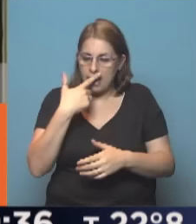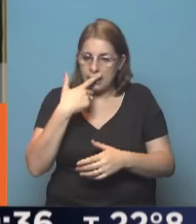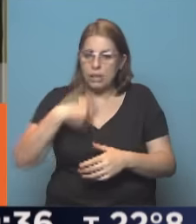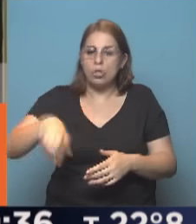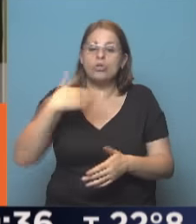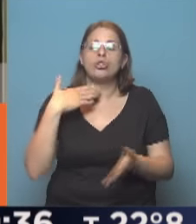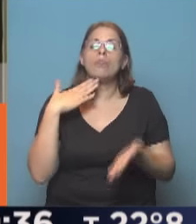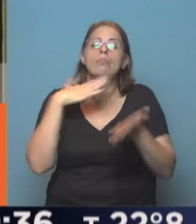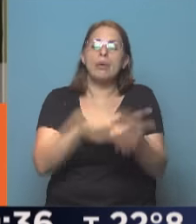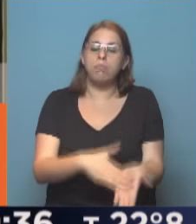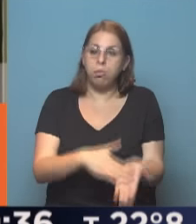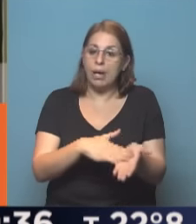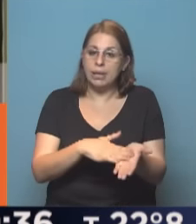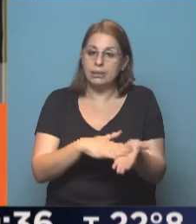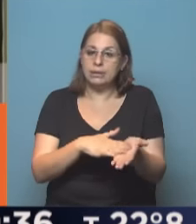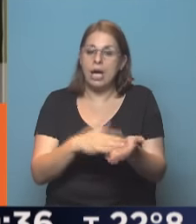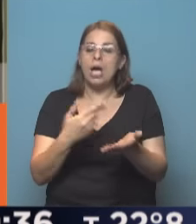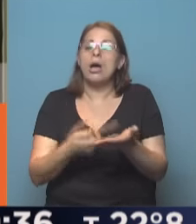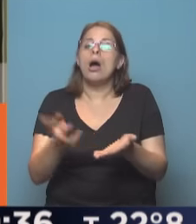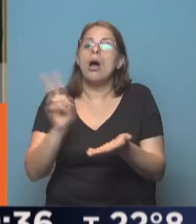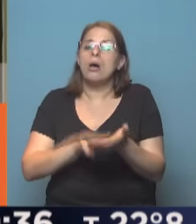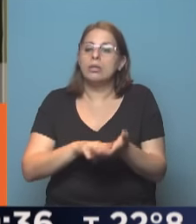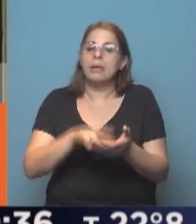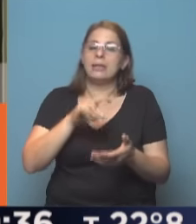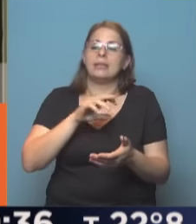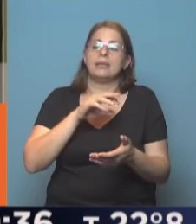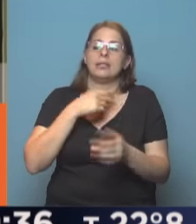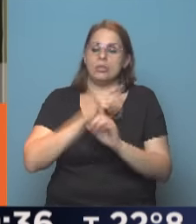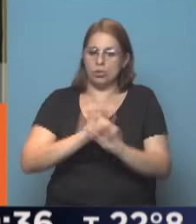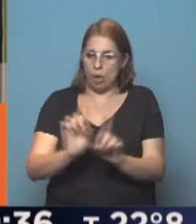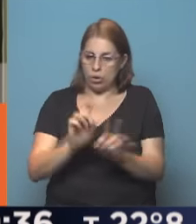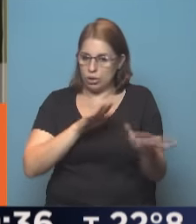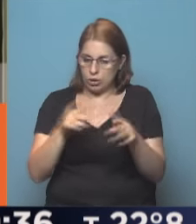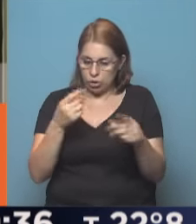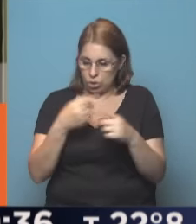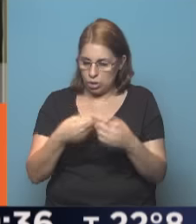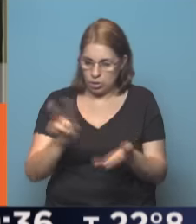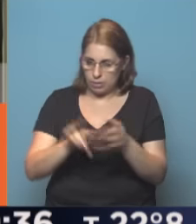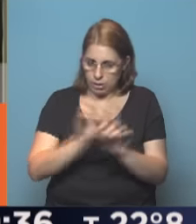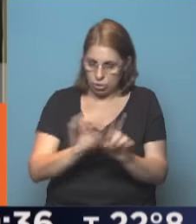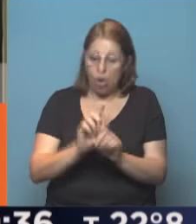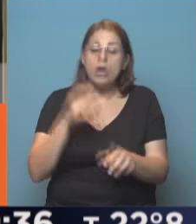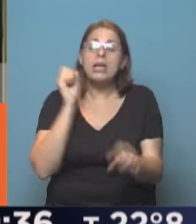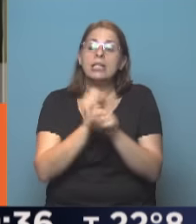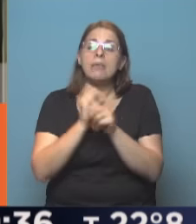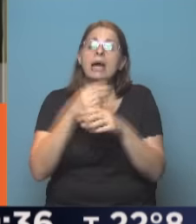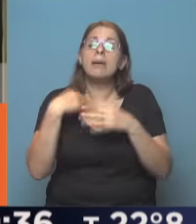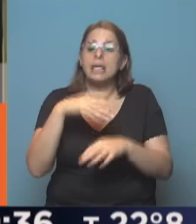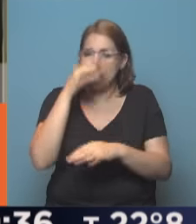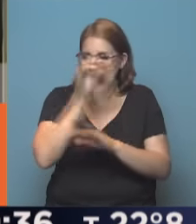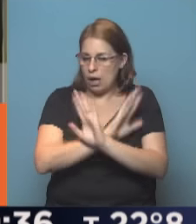Proponemos que esto no se vuelva a repetir. Vamos a trabajar para que esto nunca más